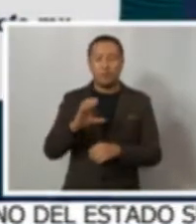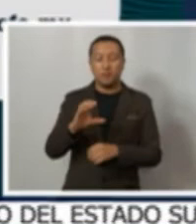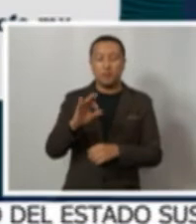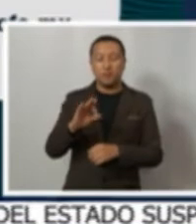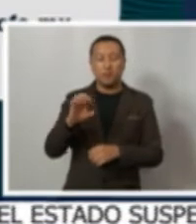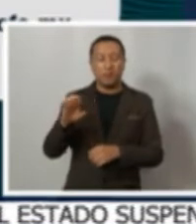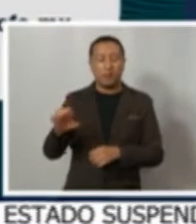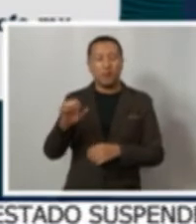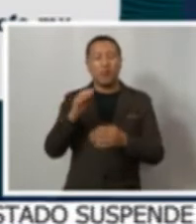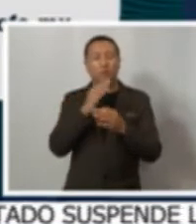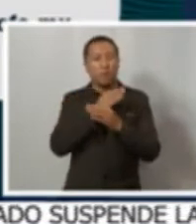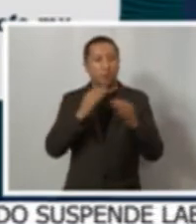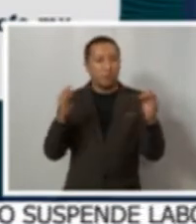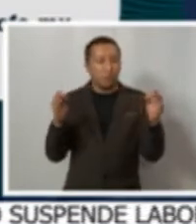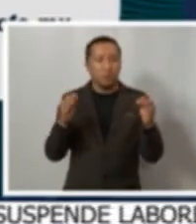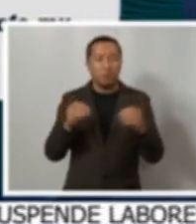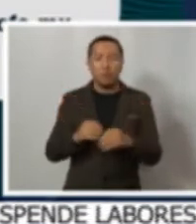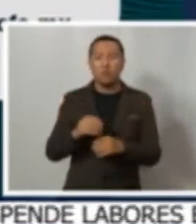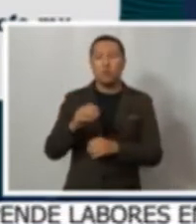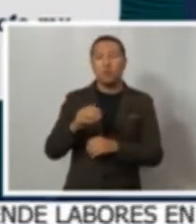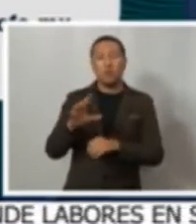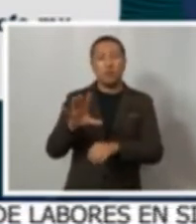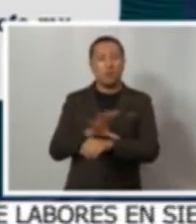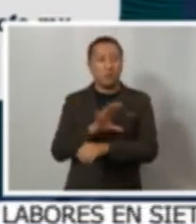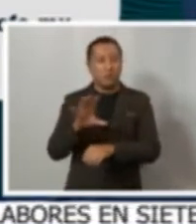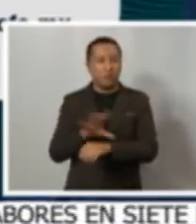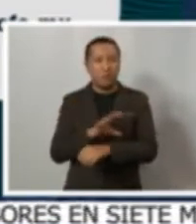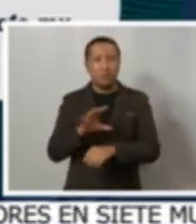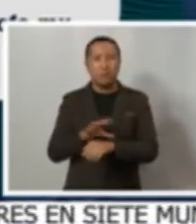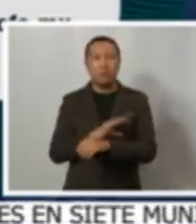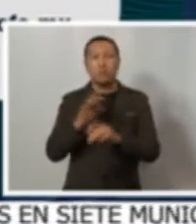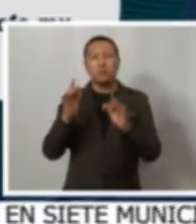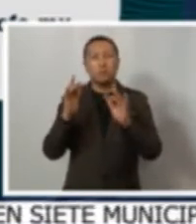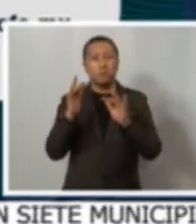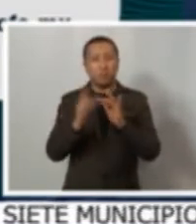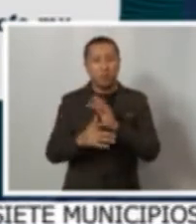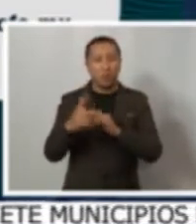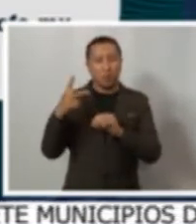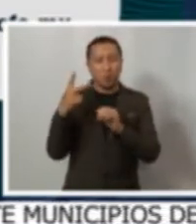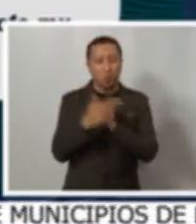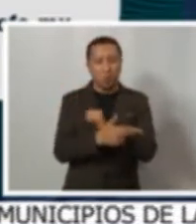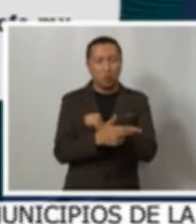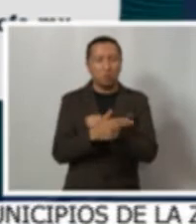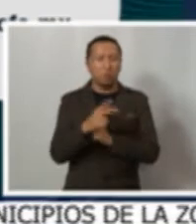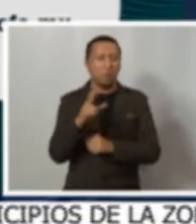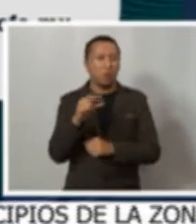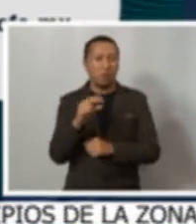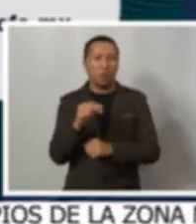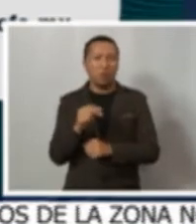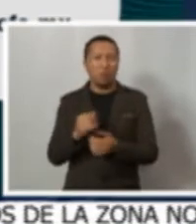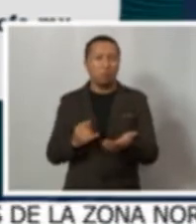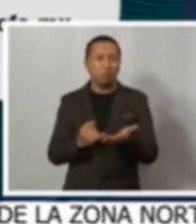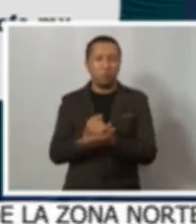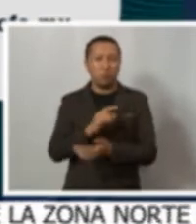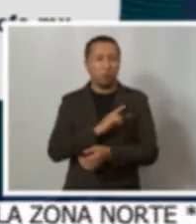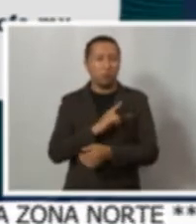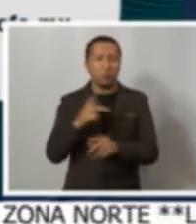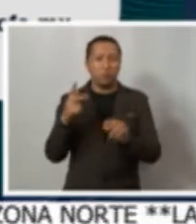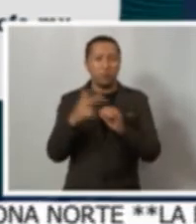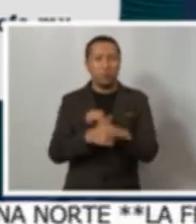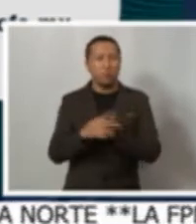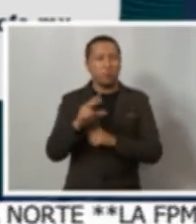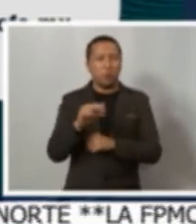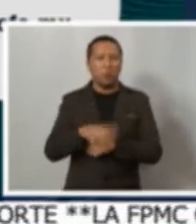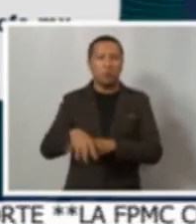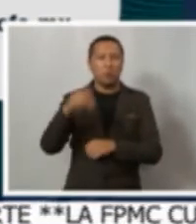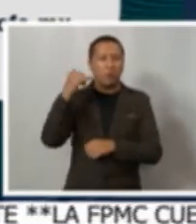Electricidad aseguró que de ninguna manera suspendió ni habría intención de suspender el suministro de energía eléctrica a usuarios de